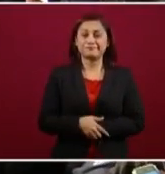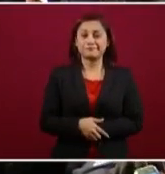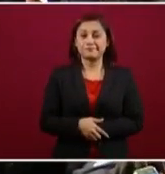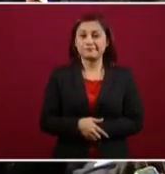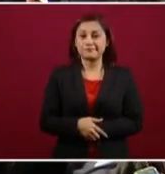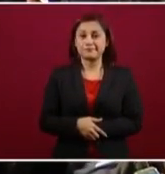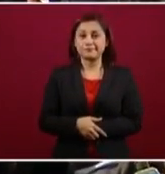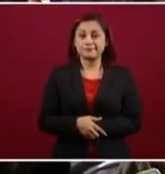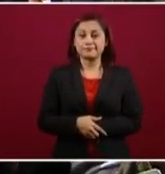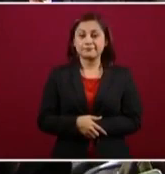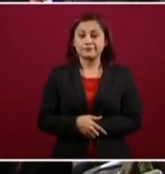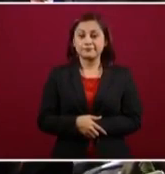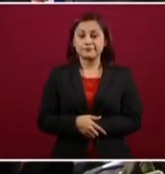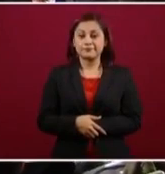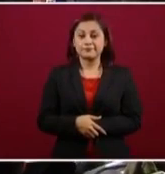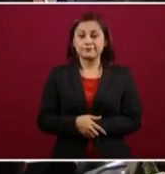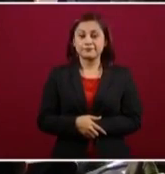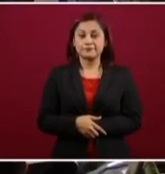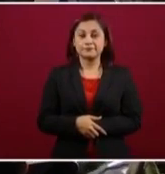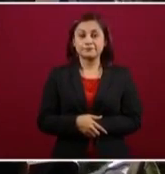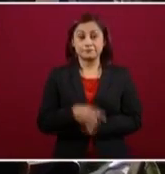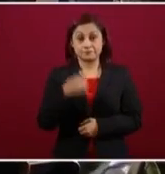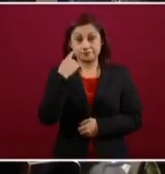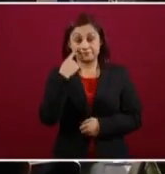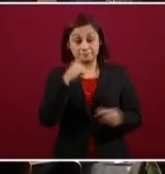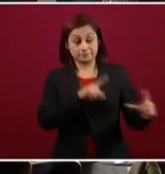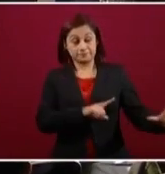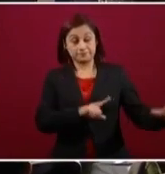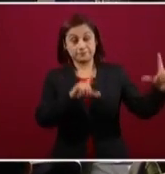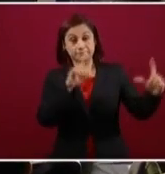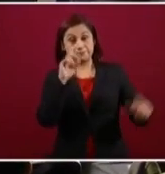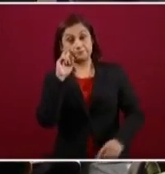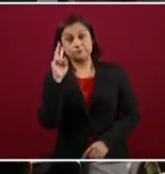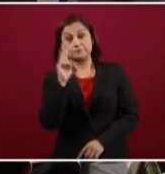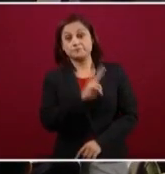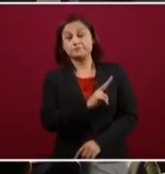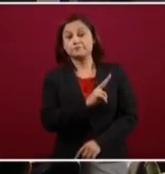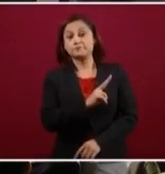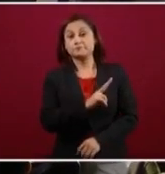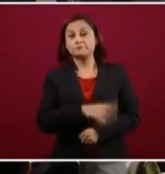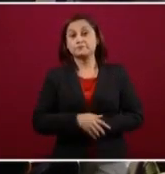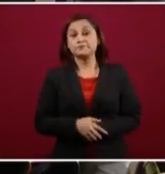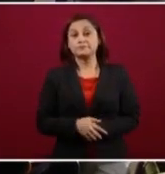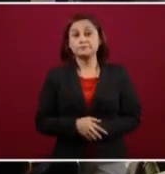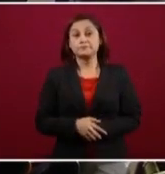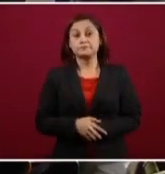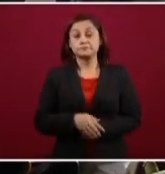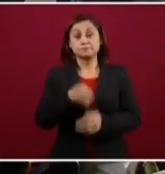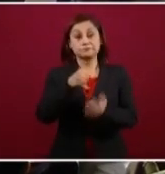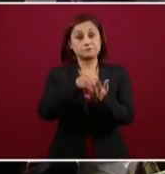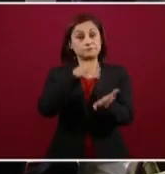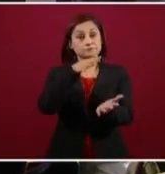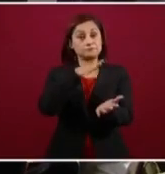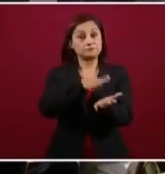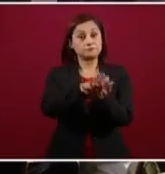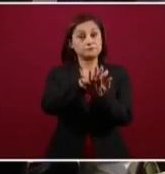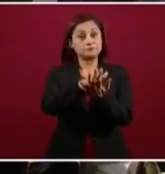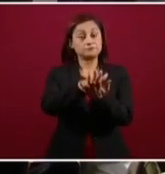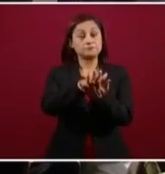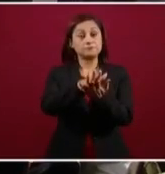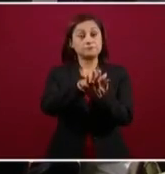y miren lo que se publica